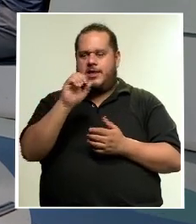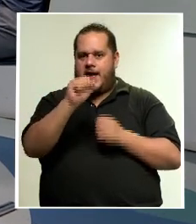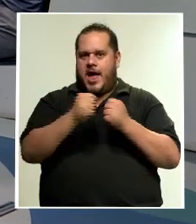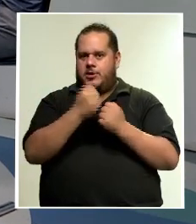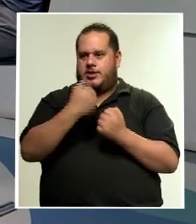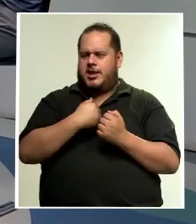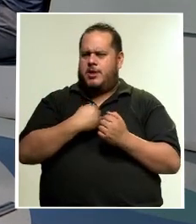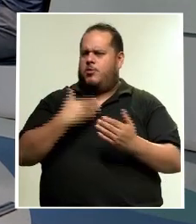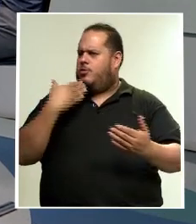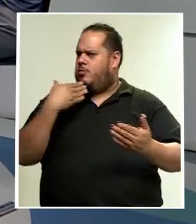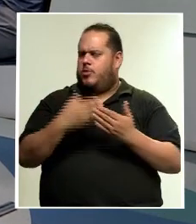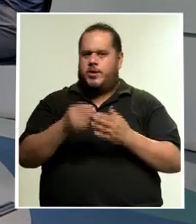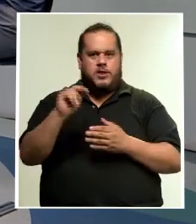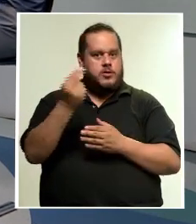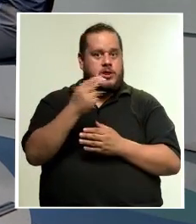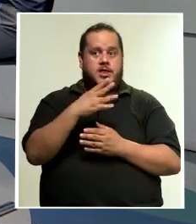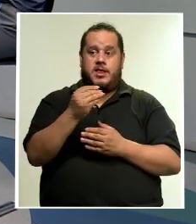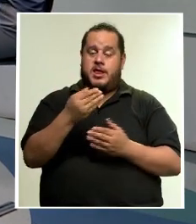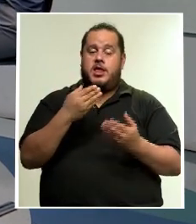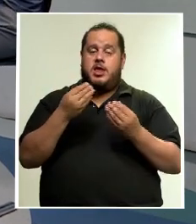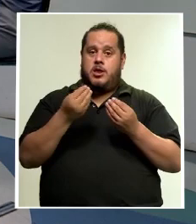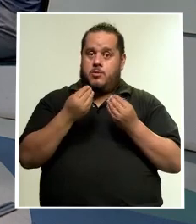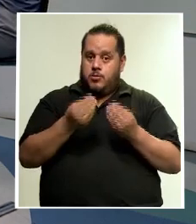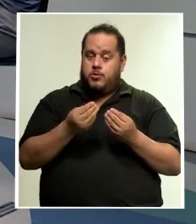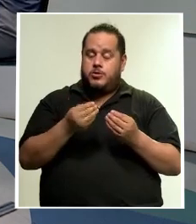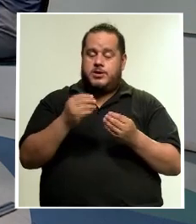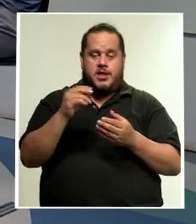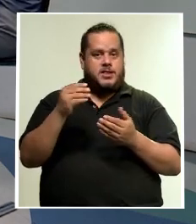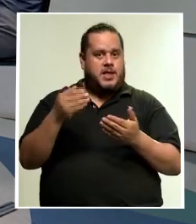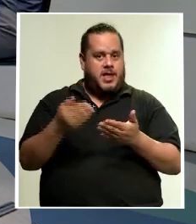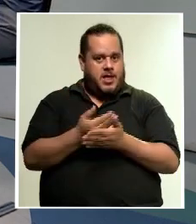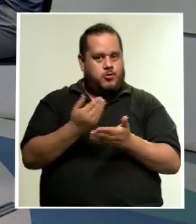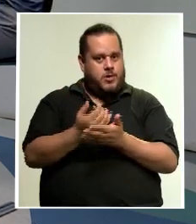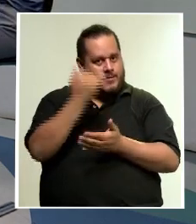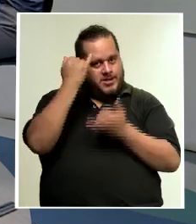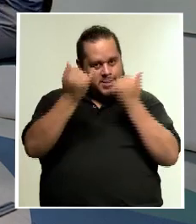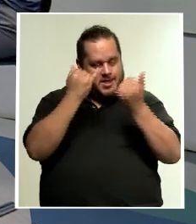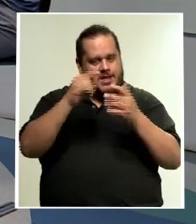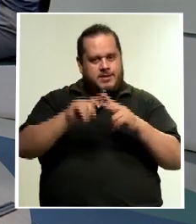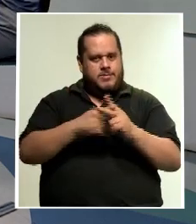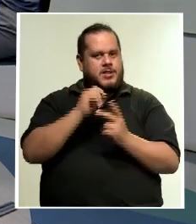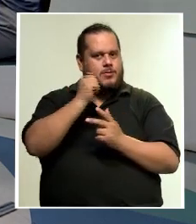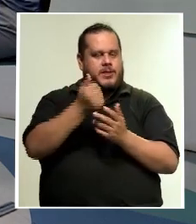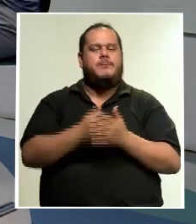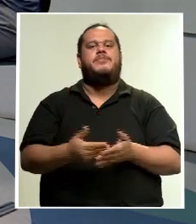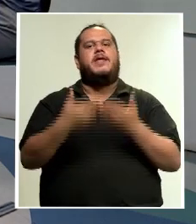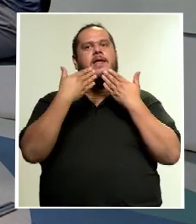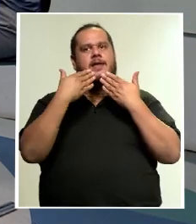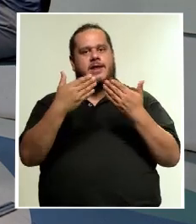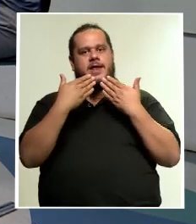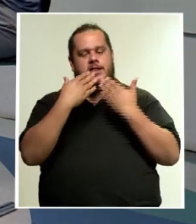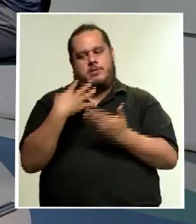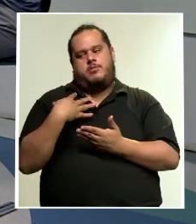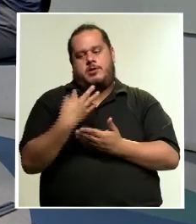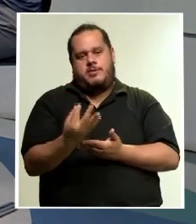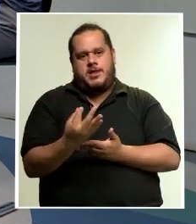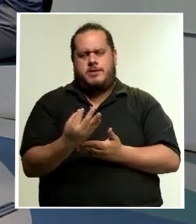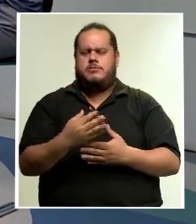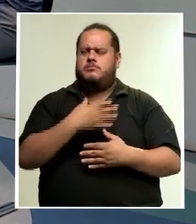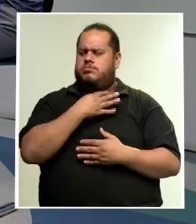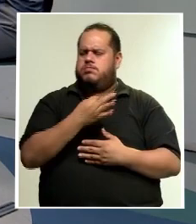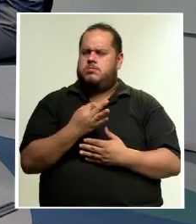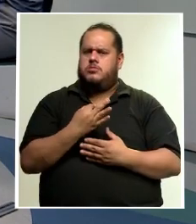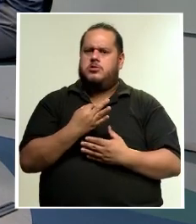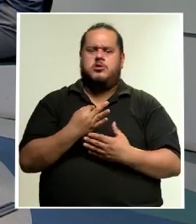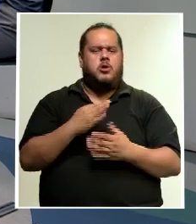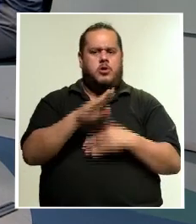excelentes noticias y muchas novedades a partir de mañana, Randall. Así es, Eisel. Muchísimas gracias más bien por la invitación y qué gusto estar con toda la gente